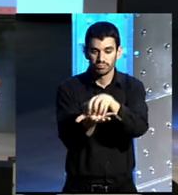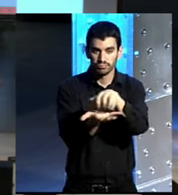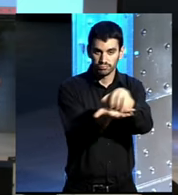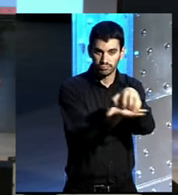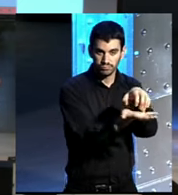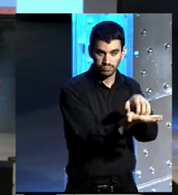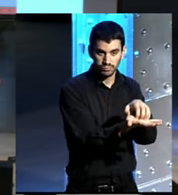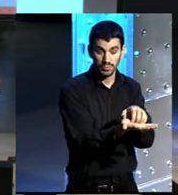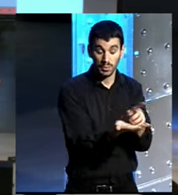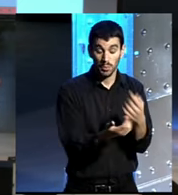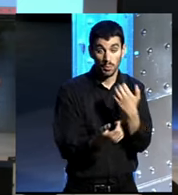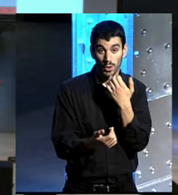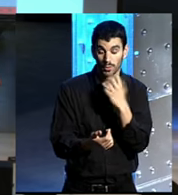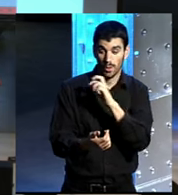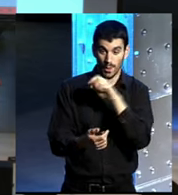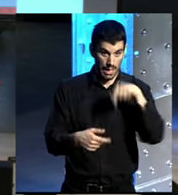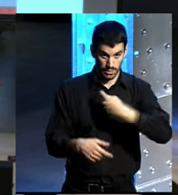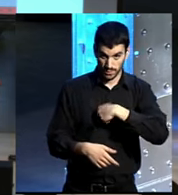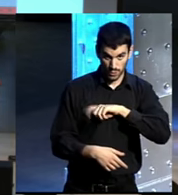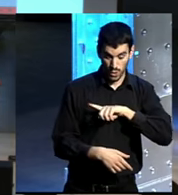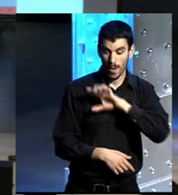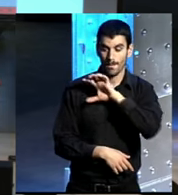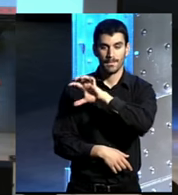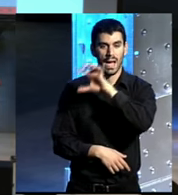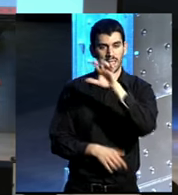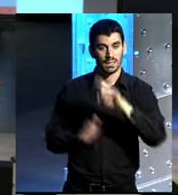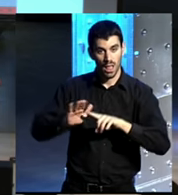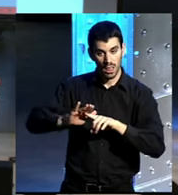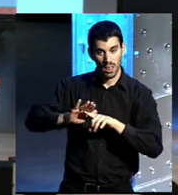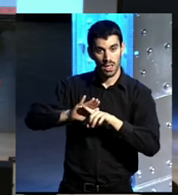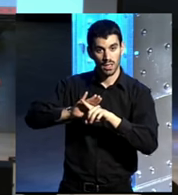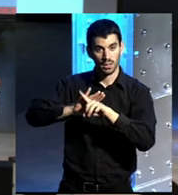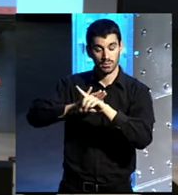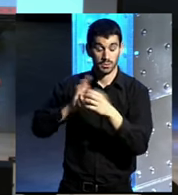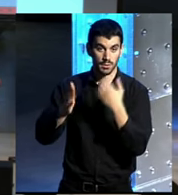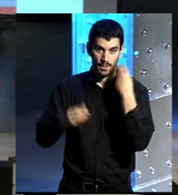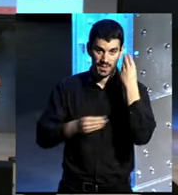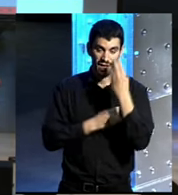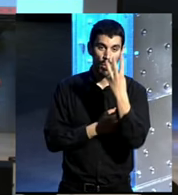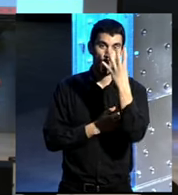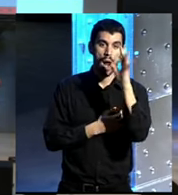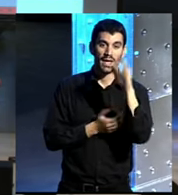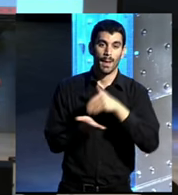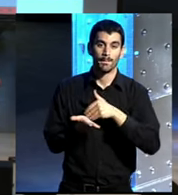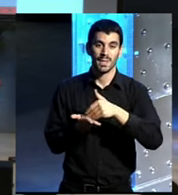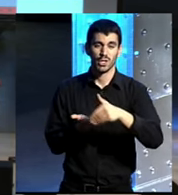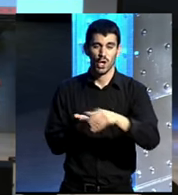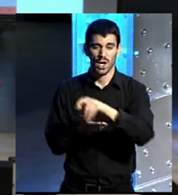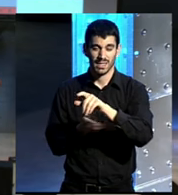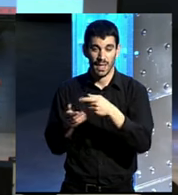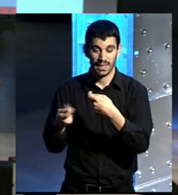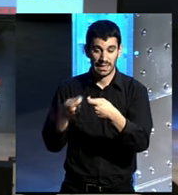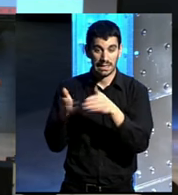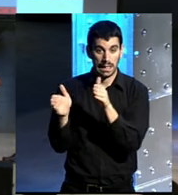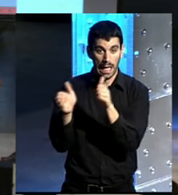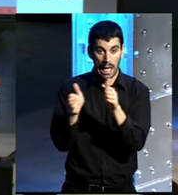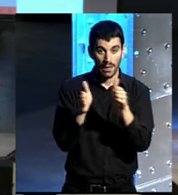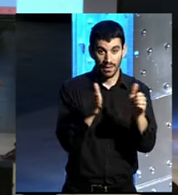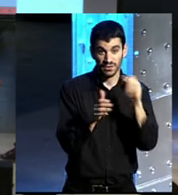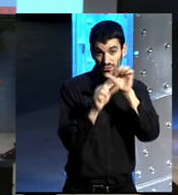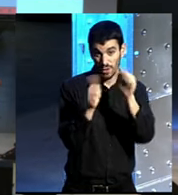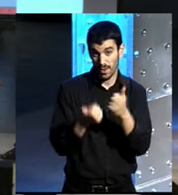en los países en vías de desarrollo. Pues hay 40 millones de establecimientos que tienen esta pinta